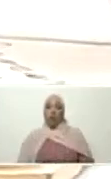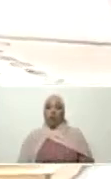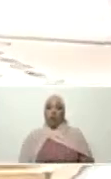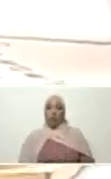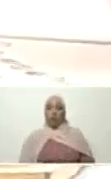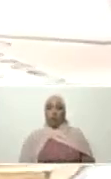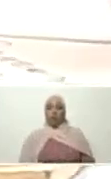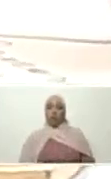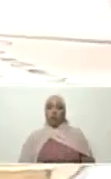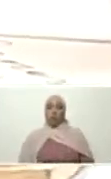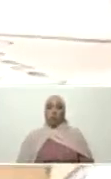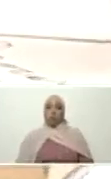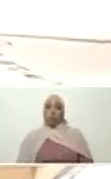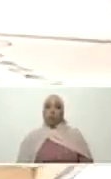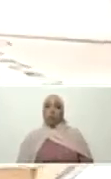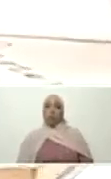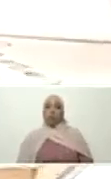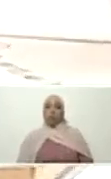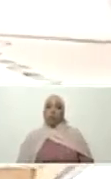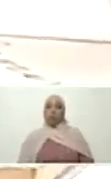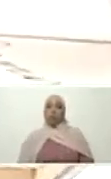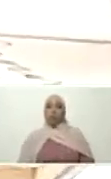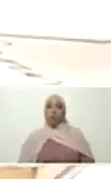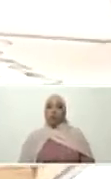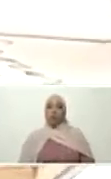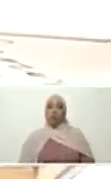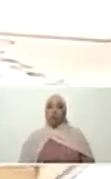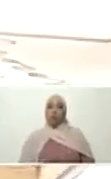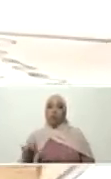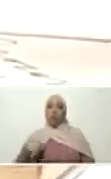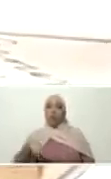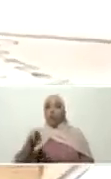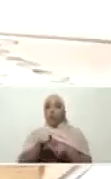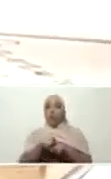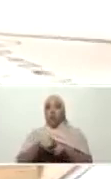Jesús de San Nicolás.